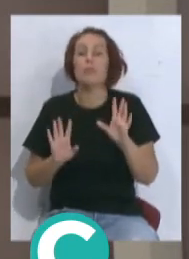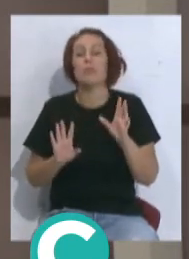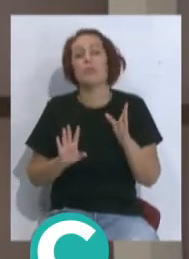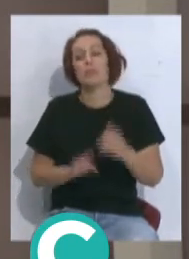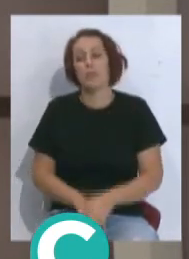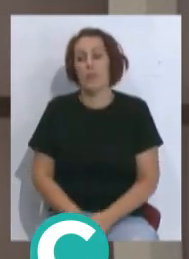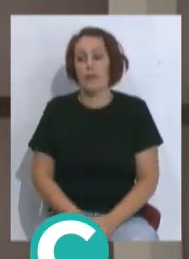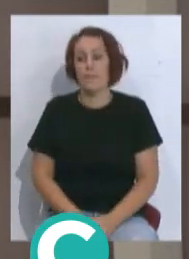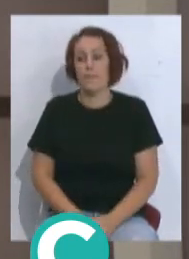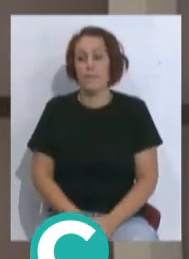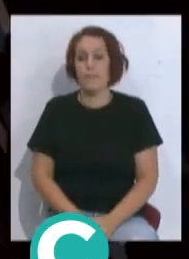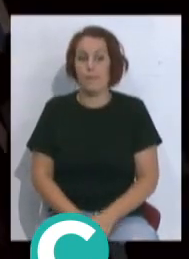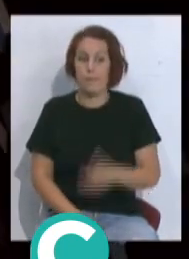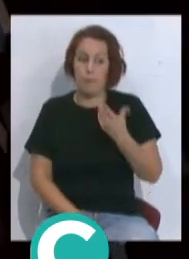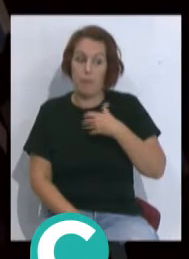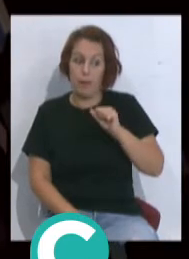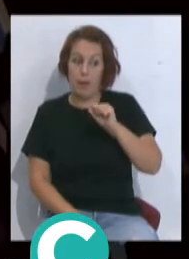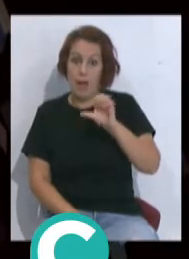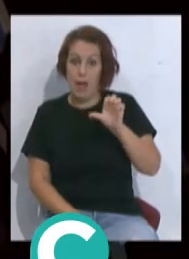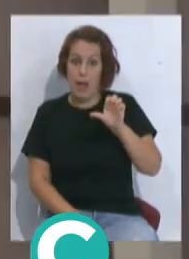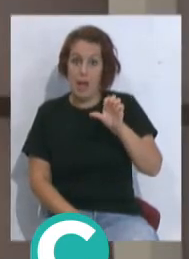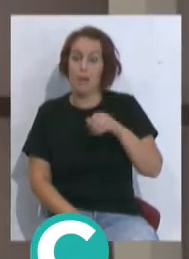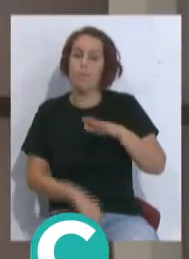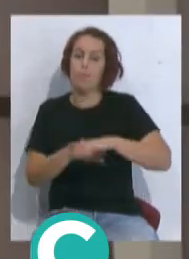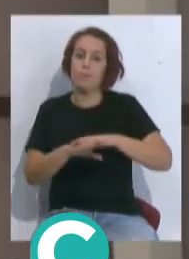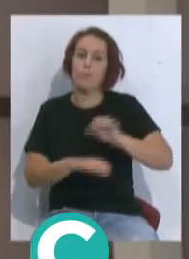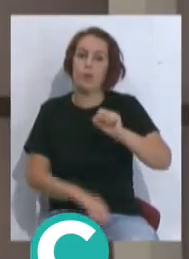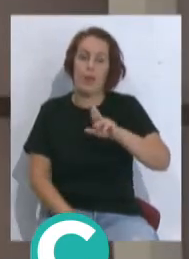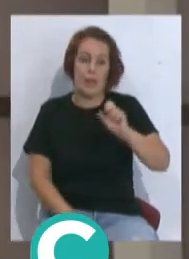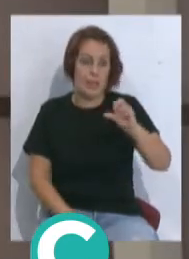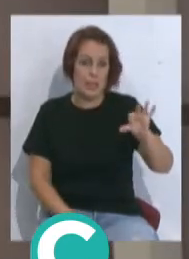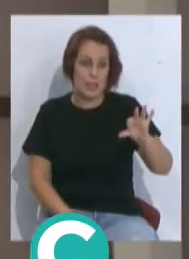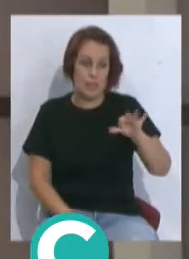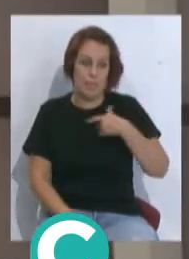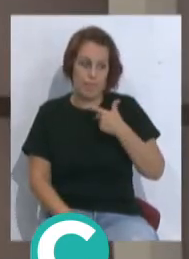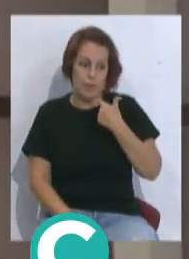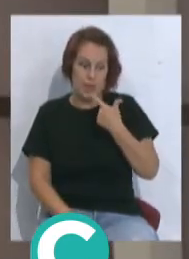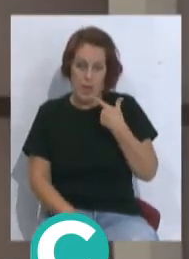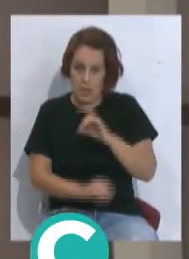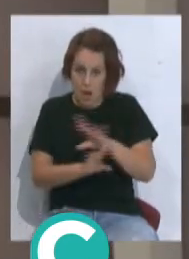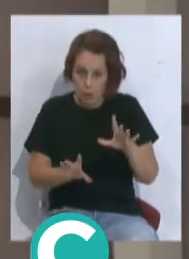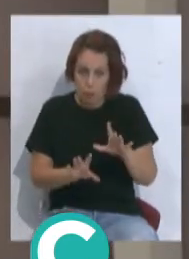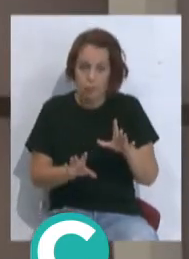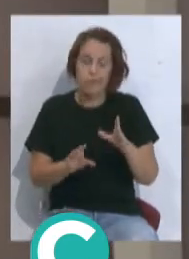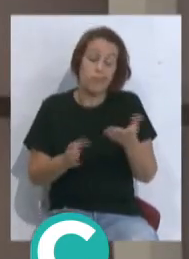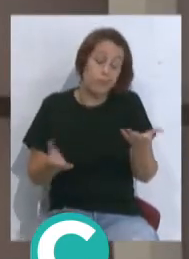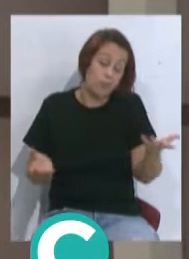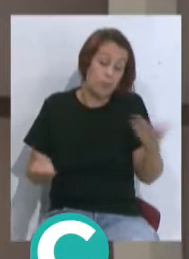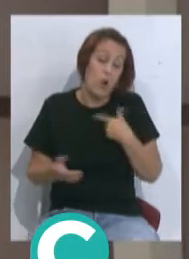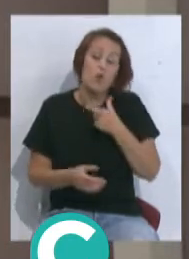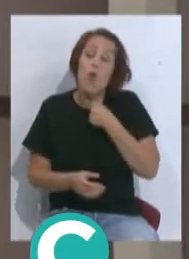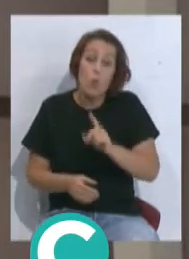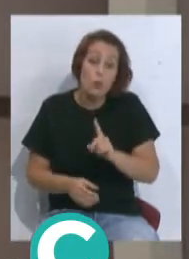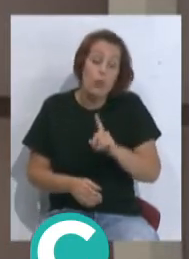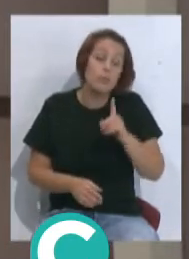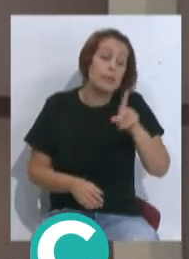el que él se posicionara, el mojarse, pues, claro. Es una de las que no ha gustado por el sitio que va, a unos